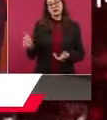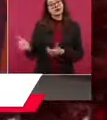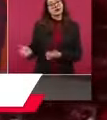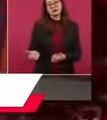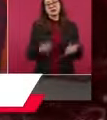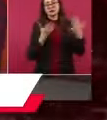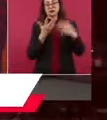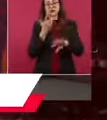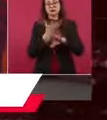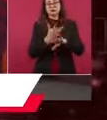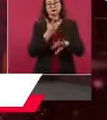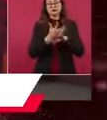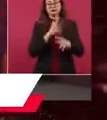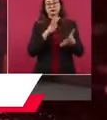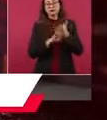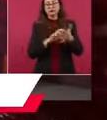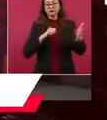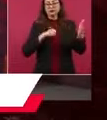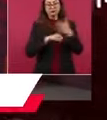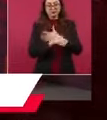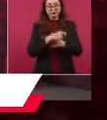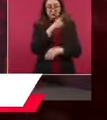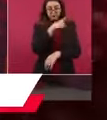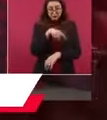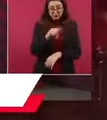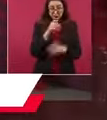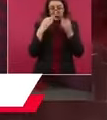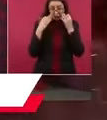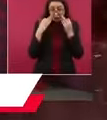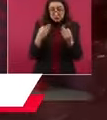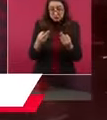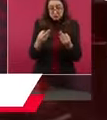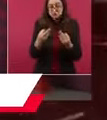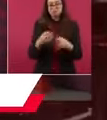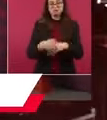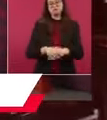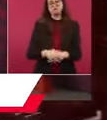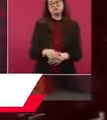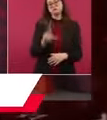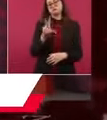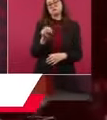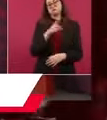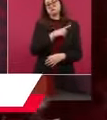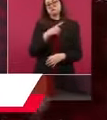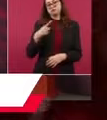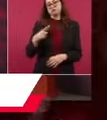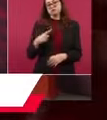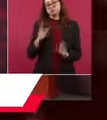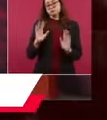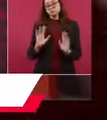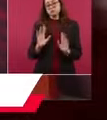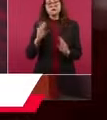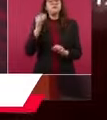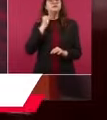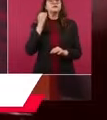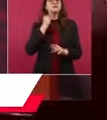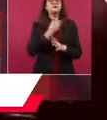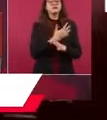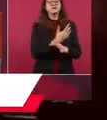como jefe del Ejecutivo es que todos los que quieran estar en México tienen las puertas abiertas y son bien